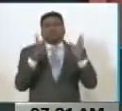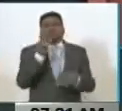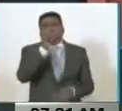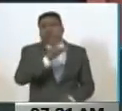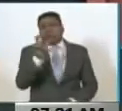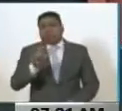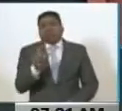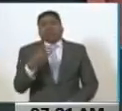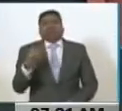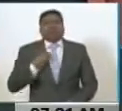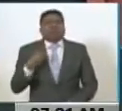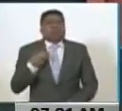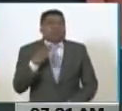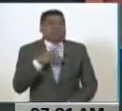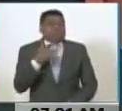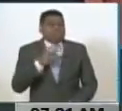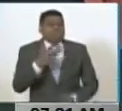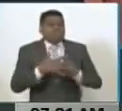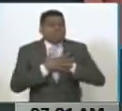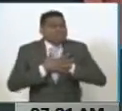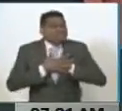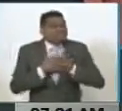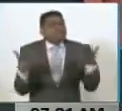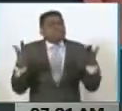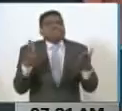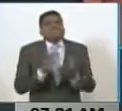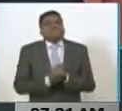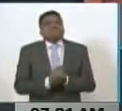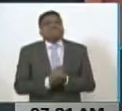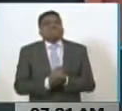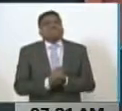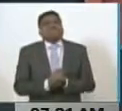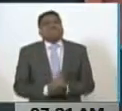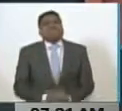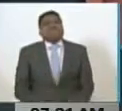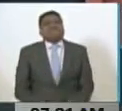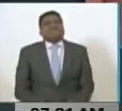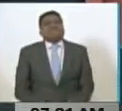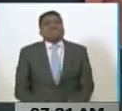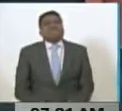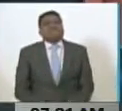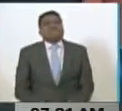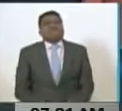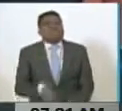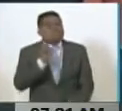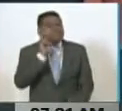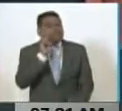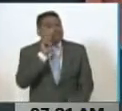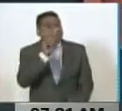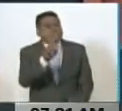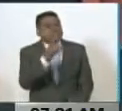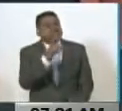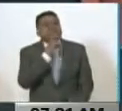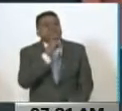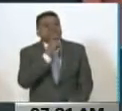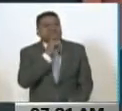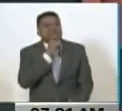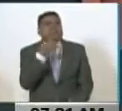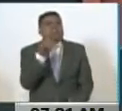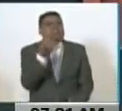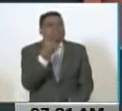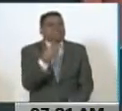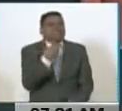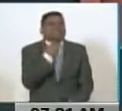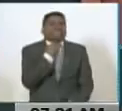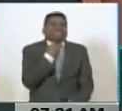vivos, sintientes, y que requieren de nuestra protección. Hemos visto precisamente que hay dificultades con el costo del